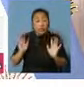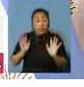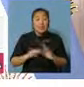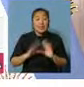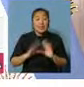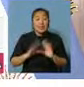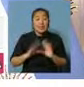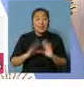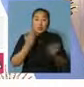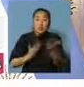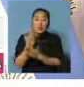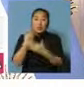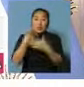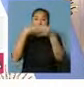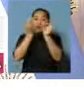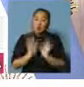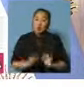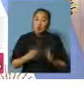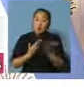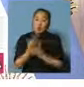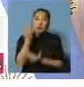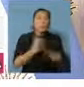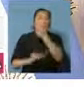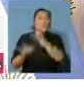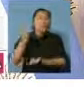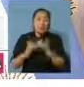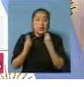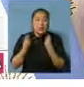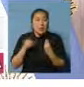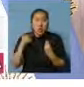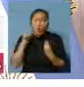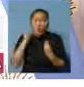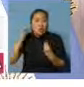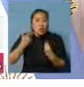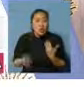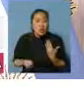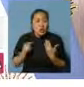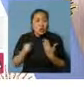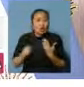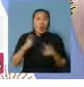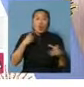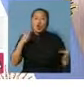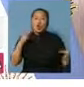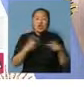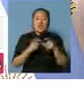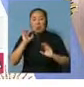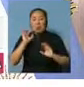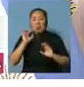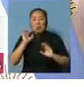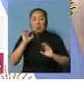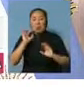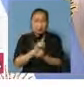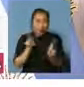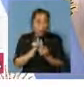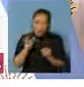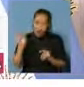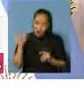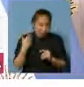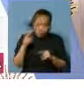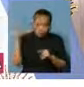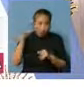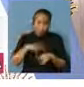Así que yo presenté como un proyecto para pedir explicaciones del caso. Por ahí los concejales de acá se enojan porque me dicen, no, pero eso no, todo tiene que